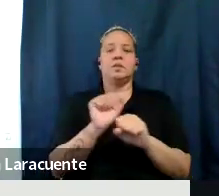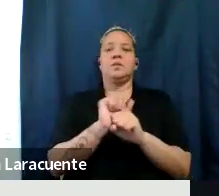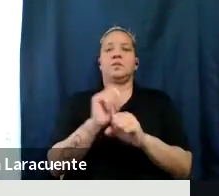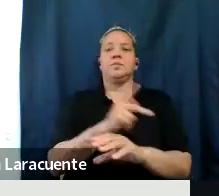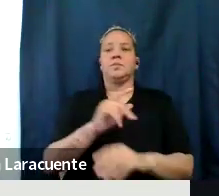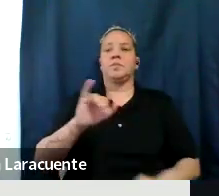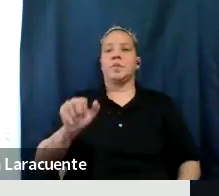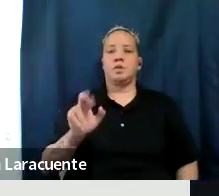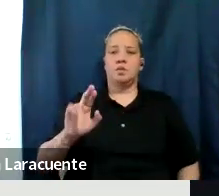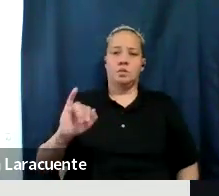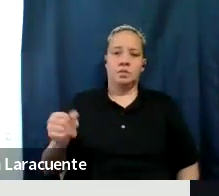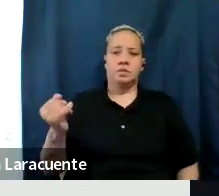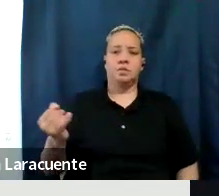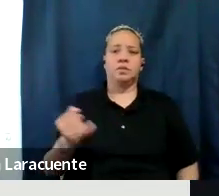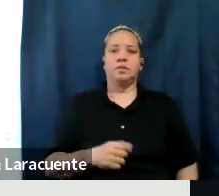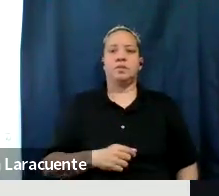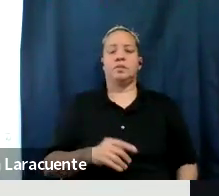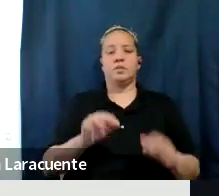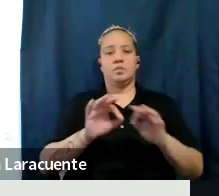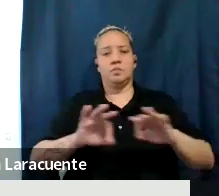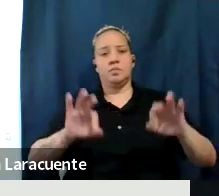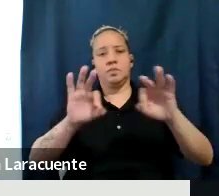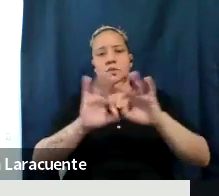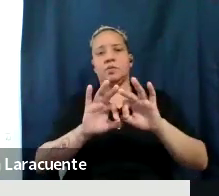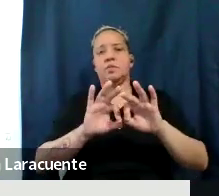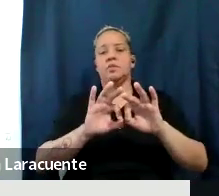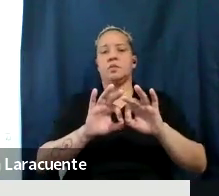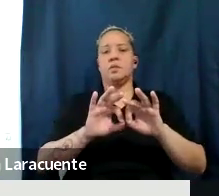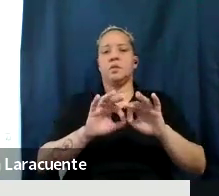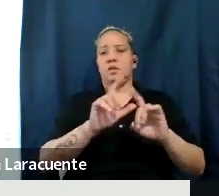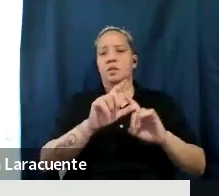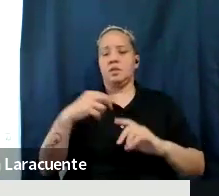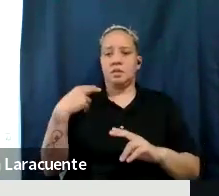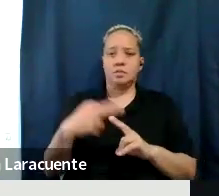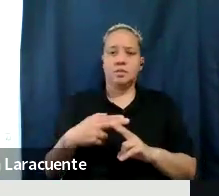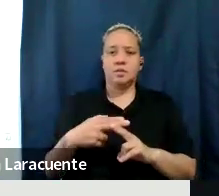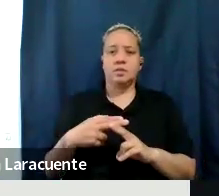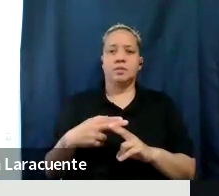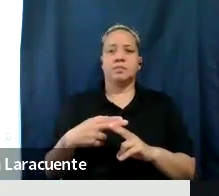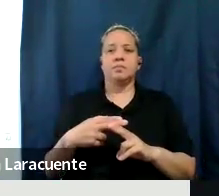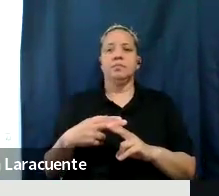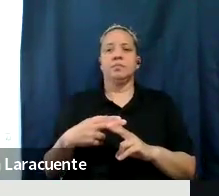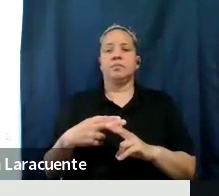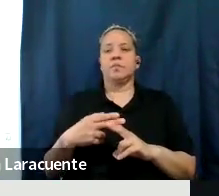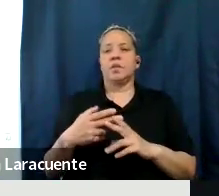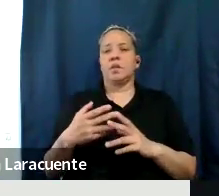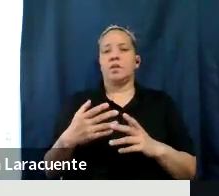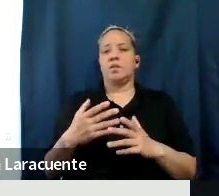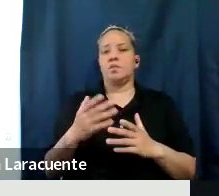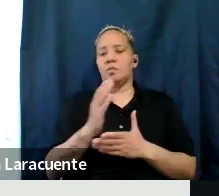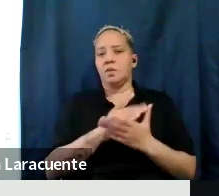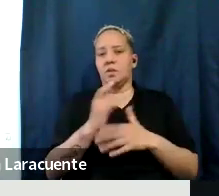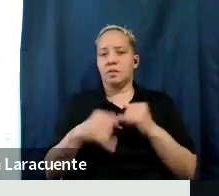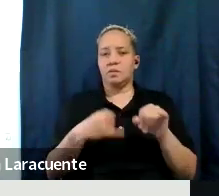de Juan Ramón Jiménez, a su relevancia en las letras hispánicas y a su dimensión internacional. Dice Rubén